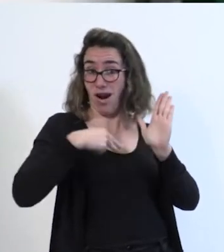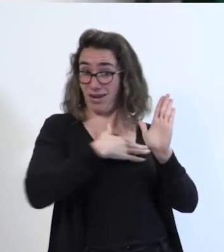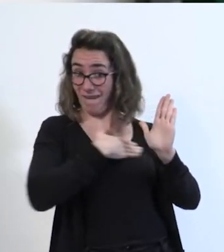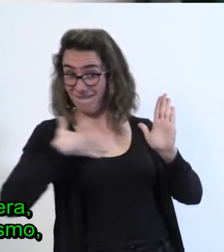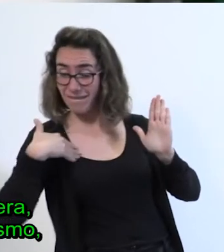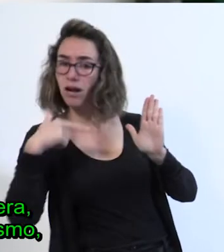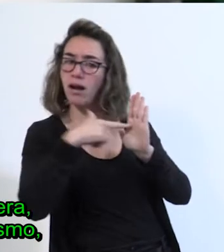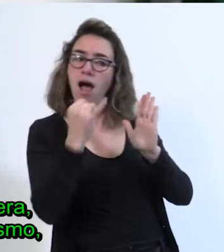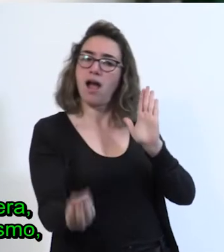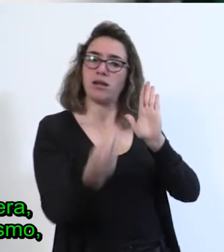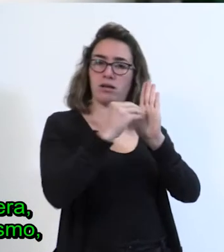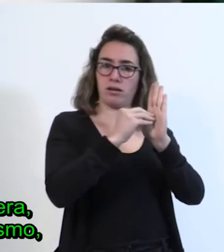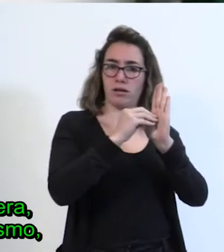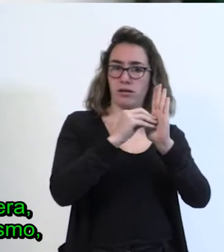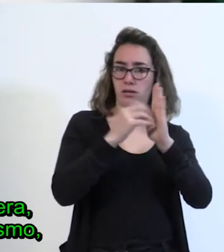mecanismo. Porque